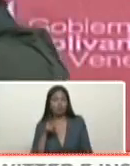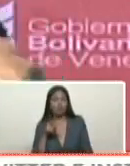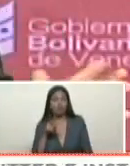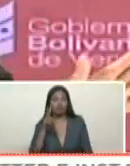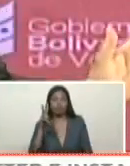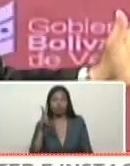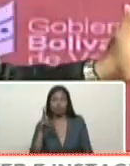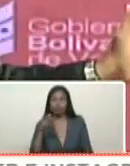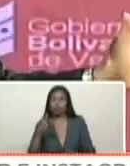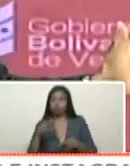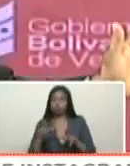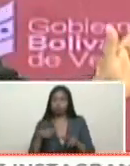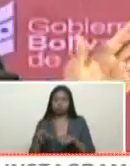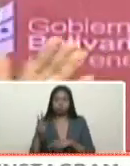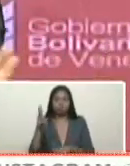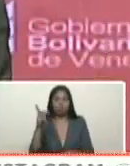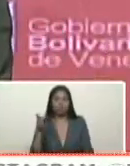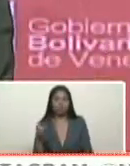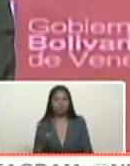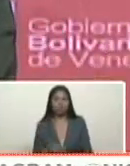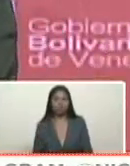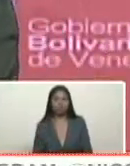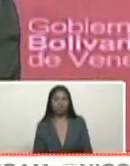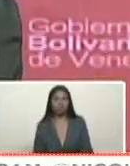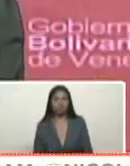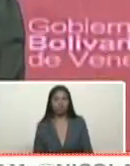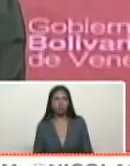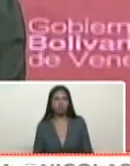dos, son dos.